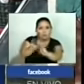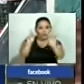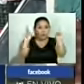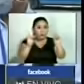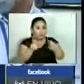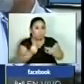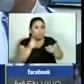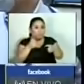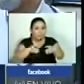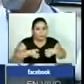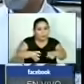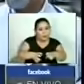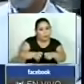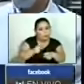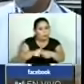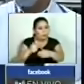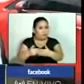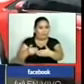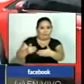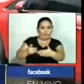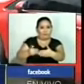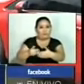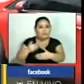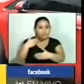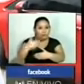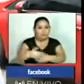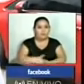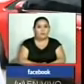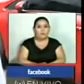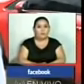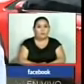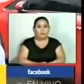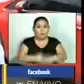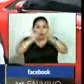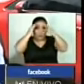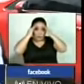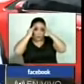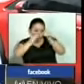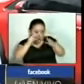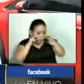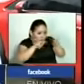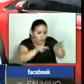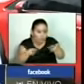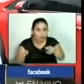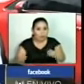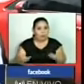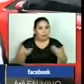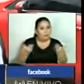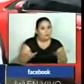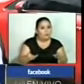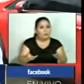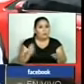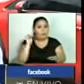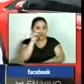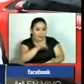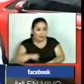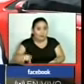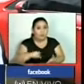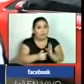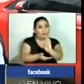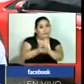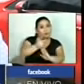una estrategia que no tiene marcha atrás. Es donde vamos a enfocar a ayudar a esta gente. ¿Por qué? Porque es la parte